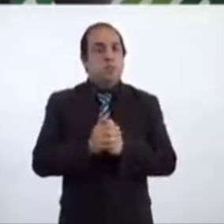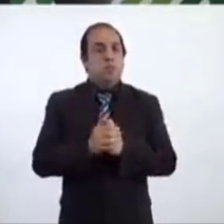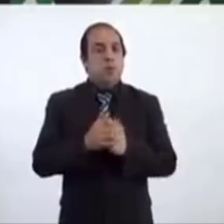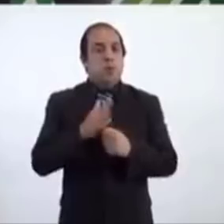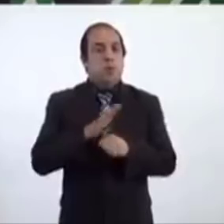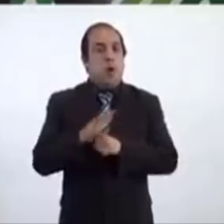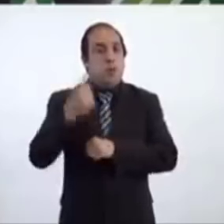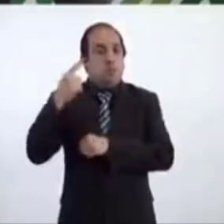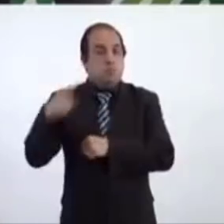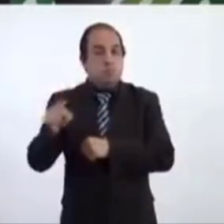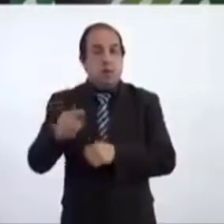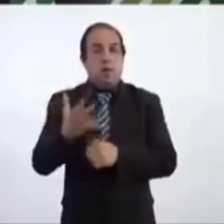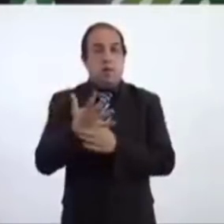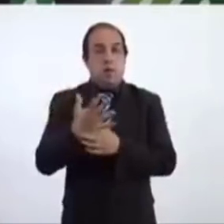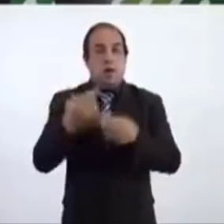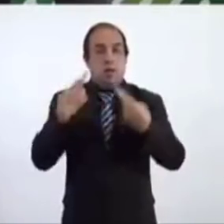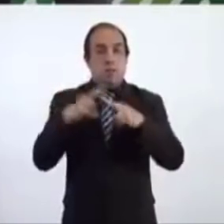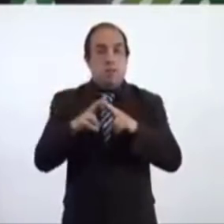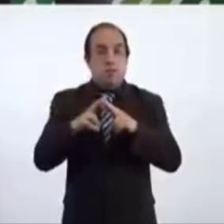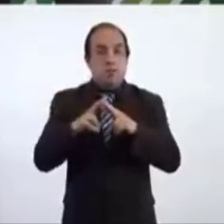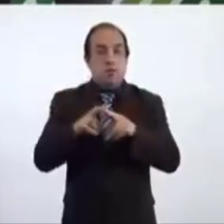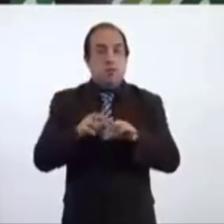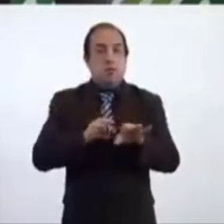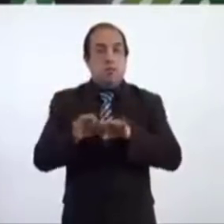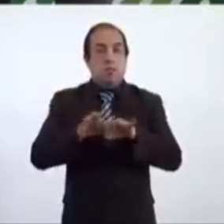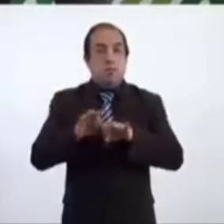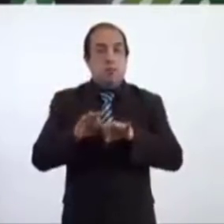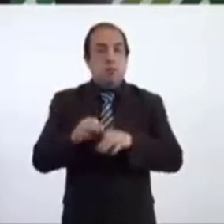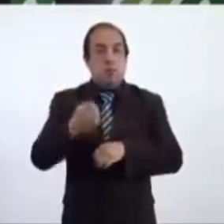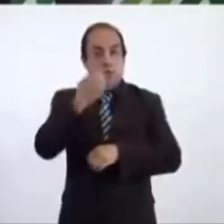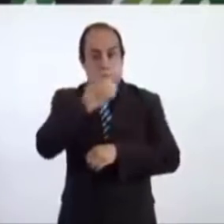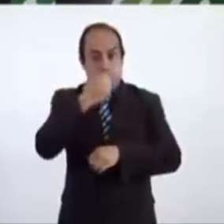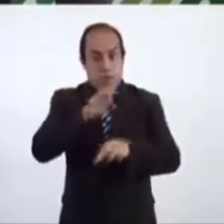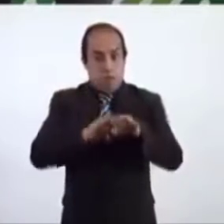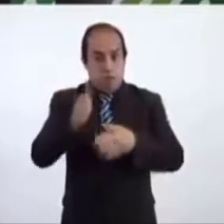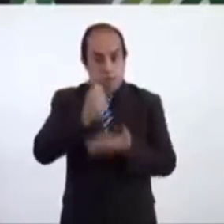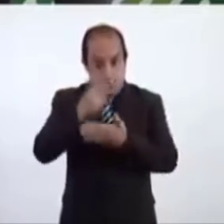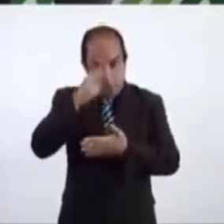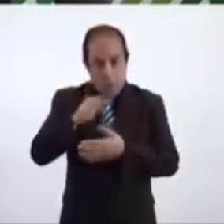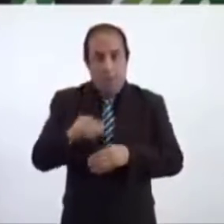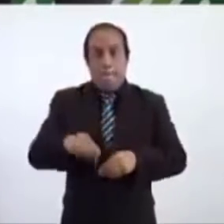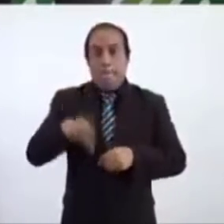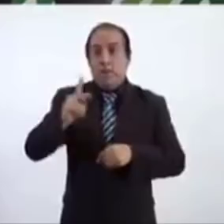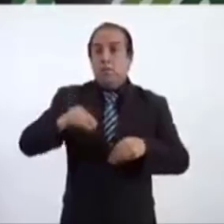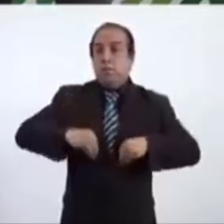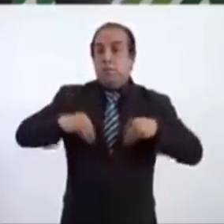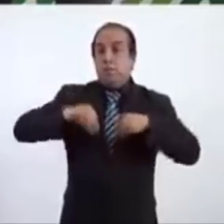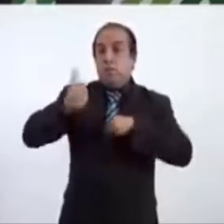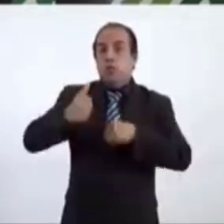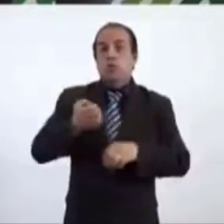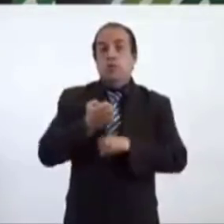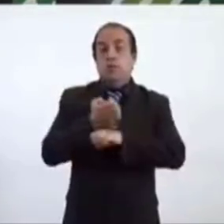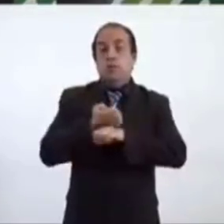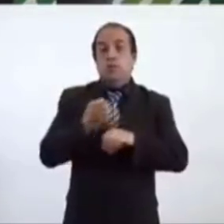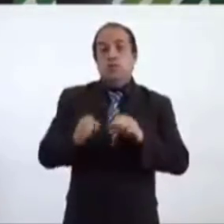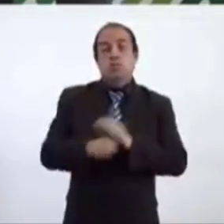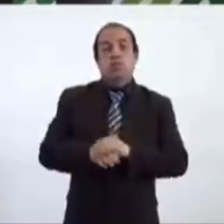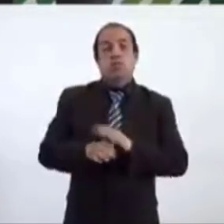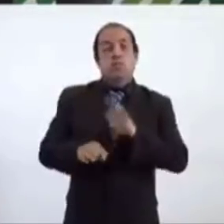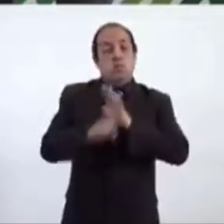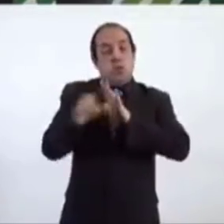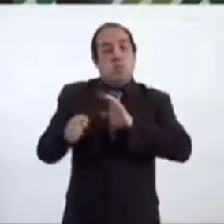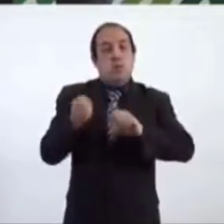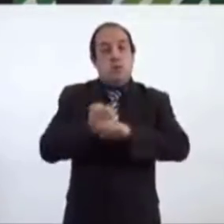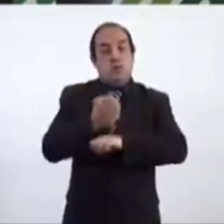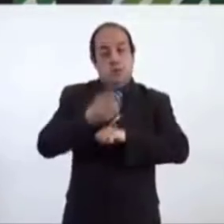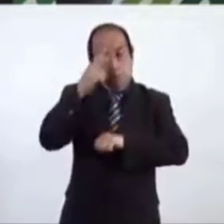o el personal de las escuelas que, si bien trabaja en la Ciudad de México, habita en otras entidades como el Estado de México o alguna otra